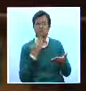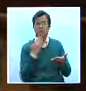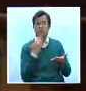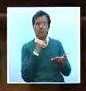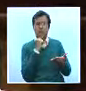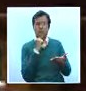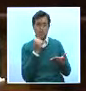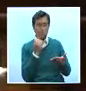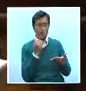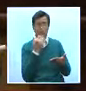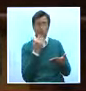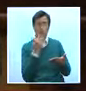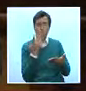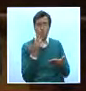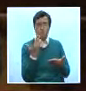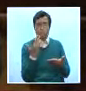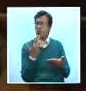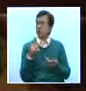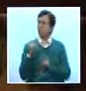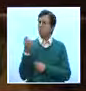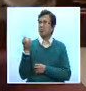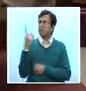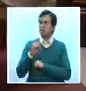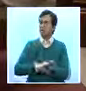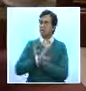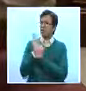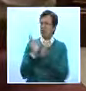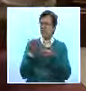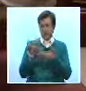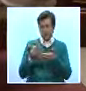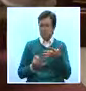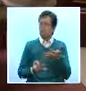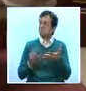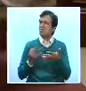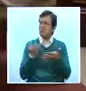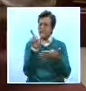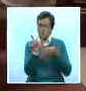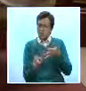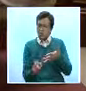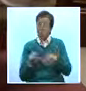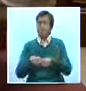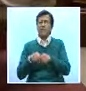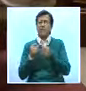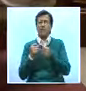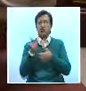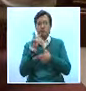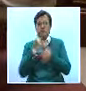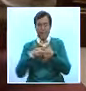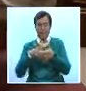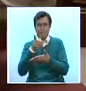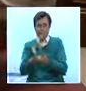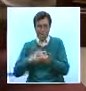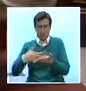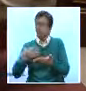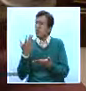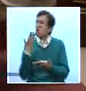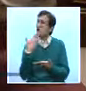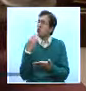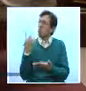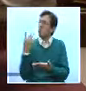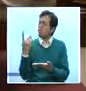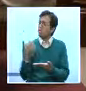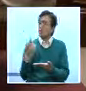problemas en la aplicación. ¿Qué significa ¿Qué quiere decir la fracción? Esto, sí, para que quede justamente. Claro. Ya, si yo leo, ¿verdad? Aparentemente, a